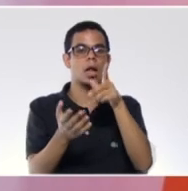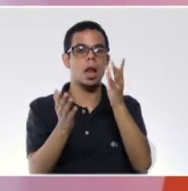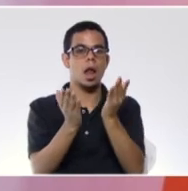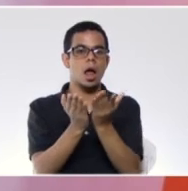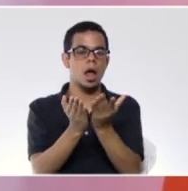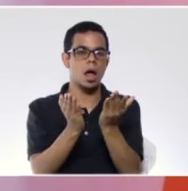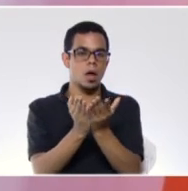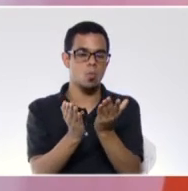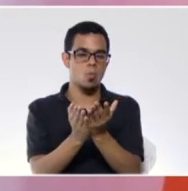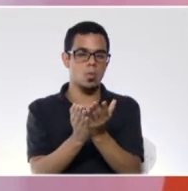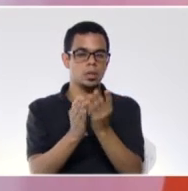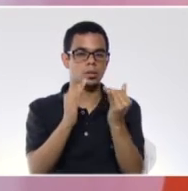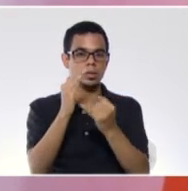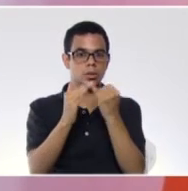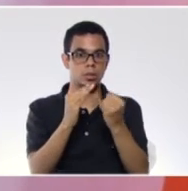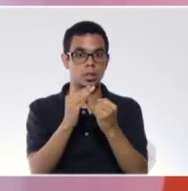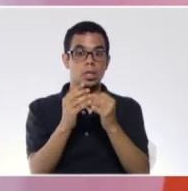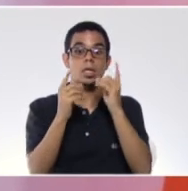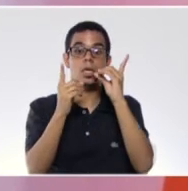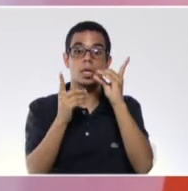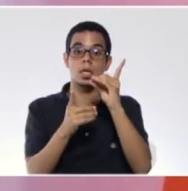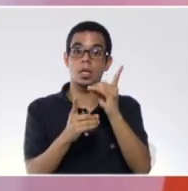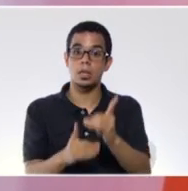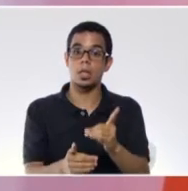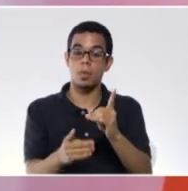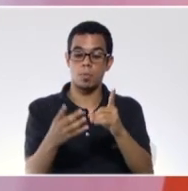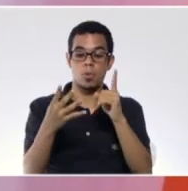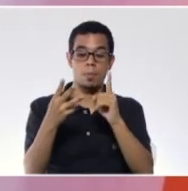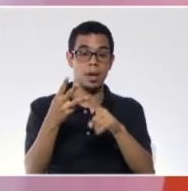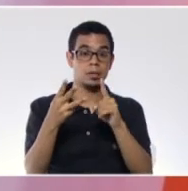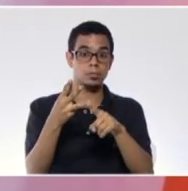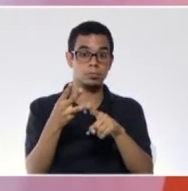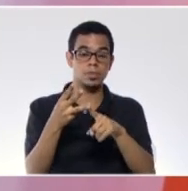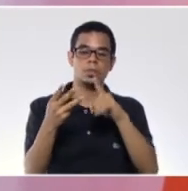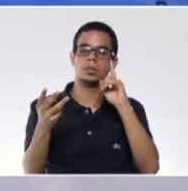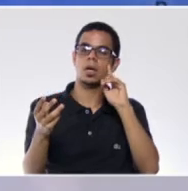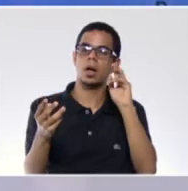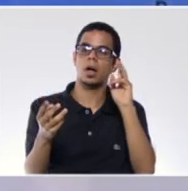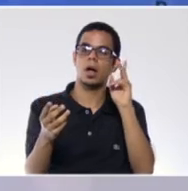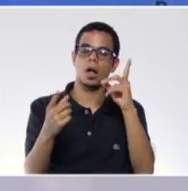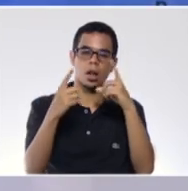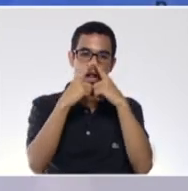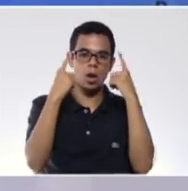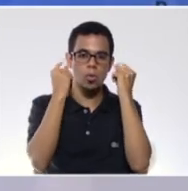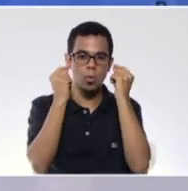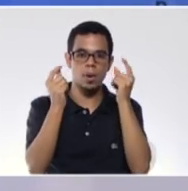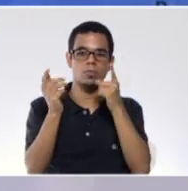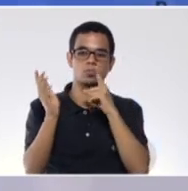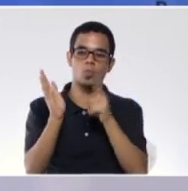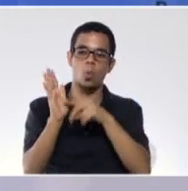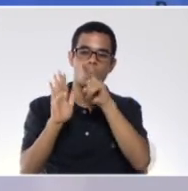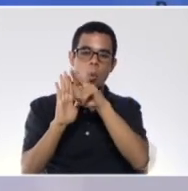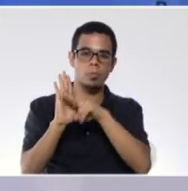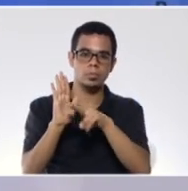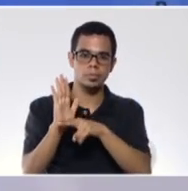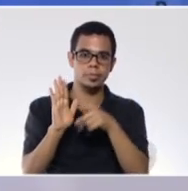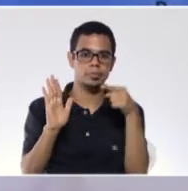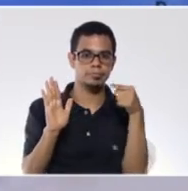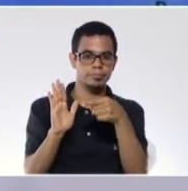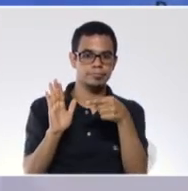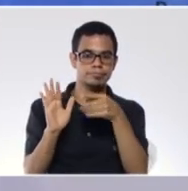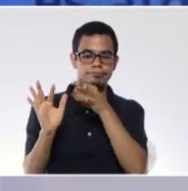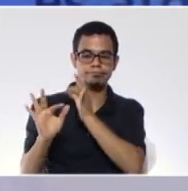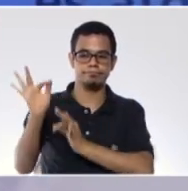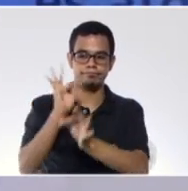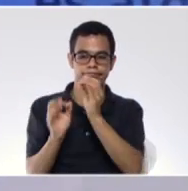asesorías pedagógicas tenemos que cuidar las medidas de bioseguridad. Y cuando mencionas todo lo que se refiere a esa representación gráfica,